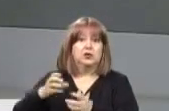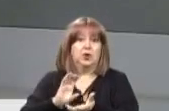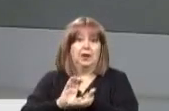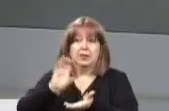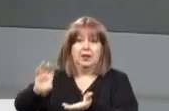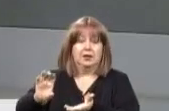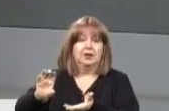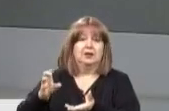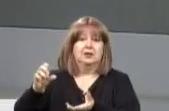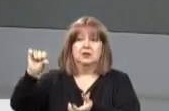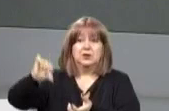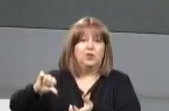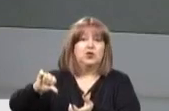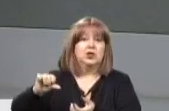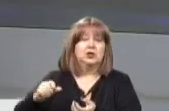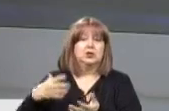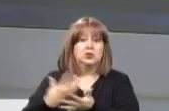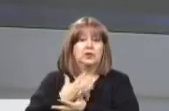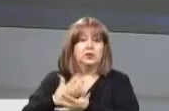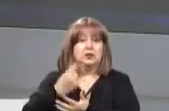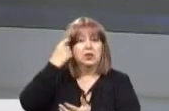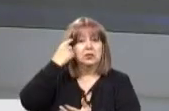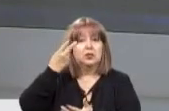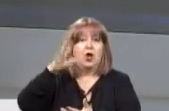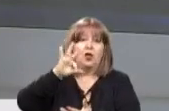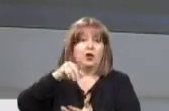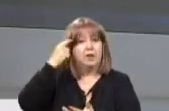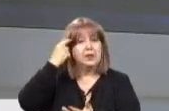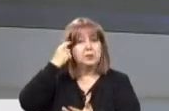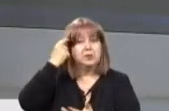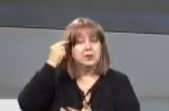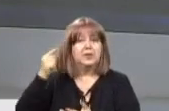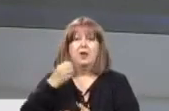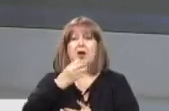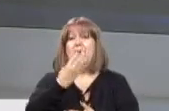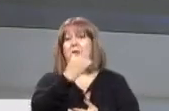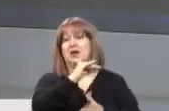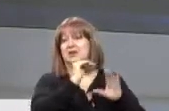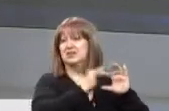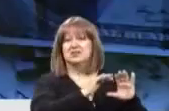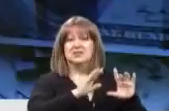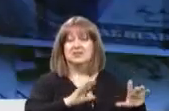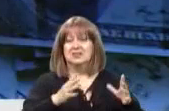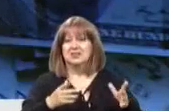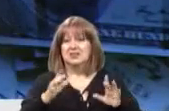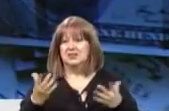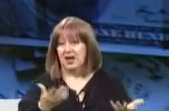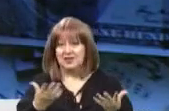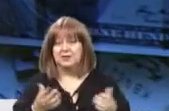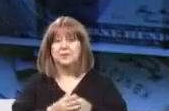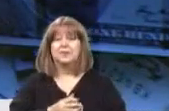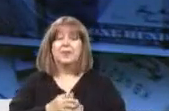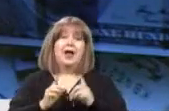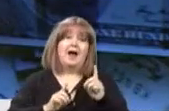¿querés comprar criptomonedas? Bueno, fíjate primero en dónde, ¿bien? Y segundo, una porción de lo que tenés si querés probar con eso. Pero no todo. Fíjate